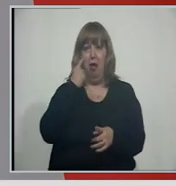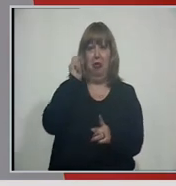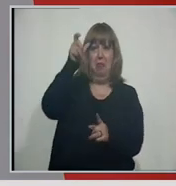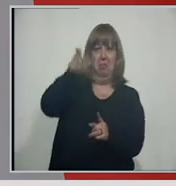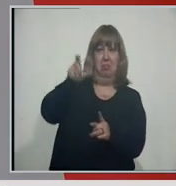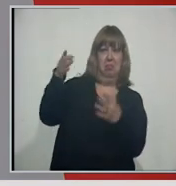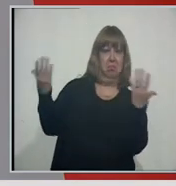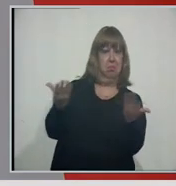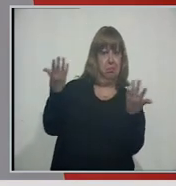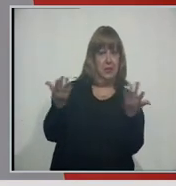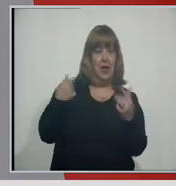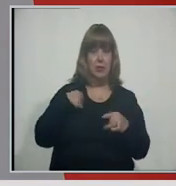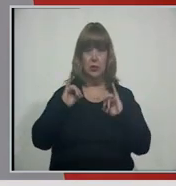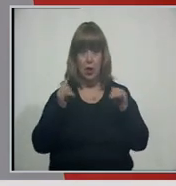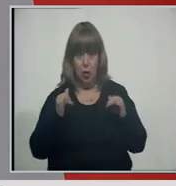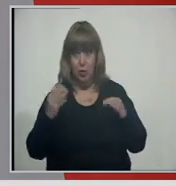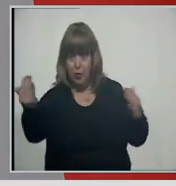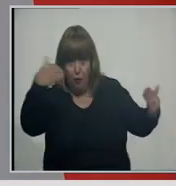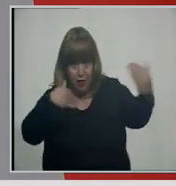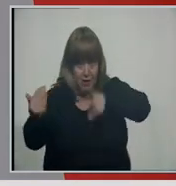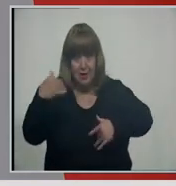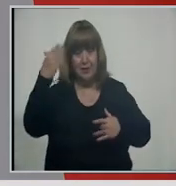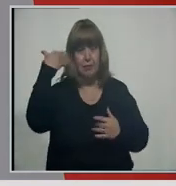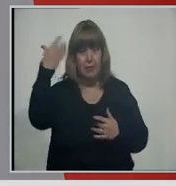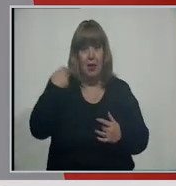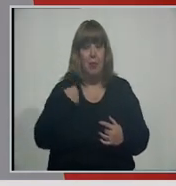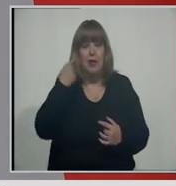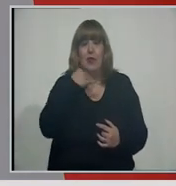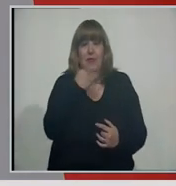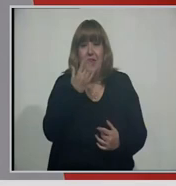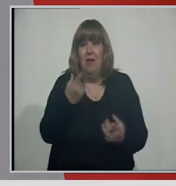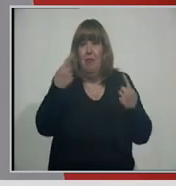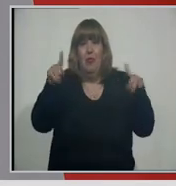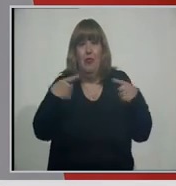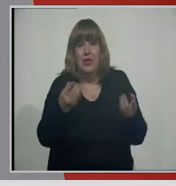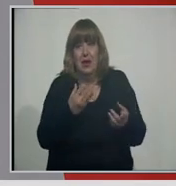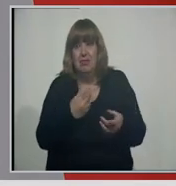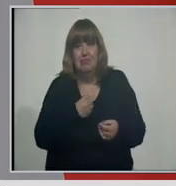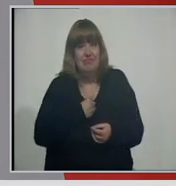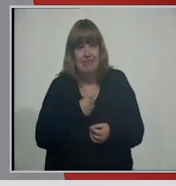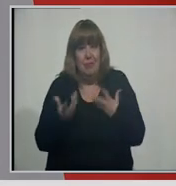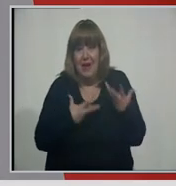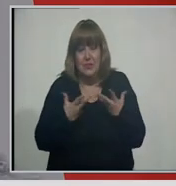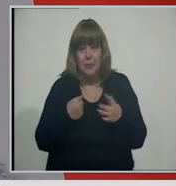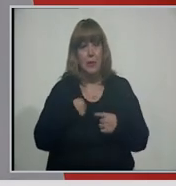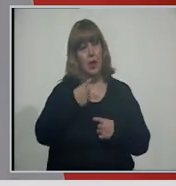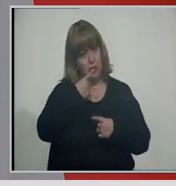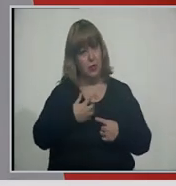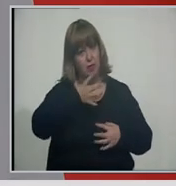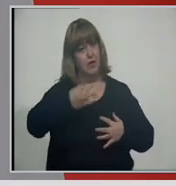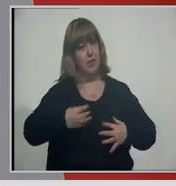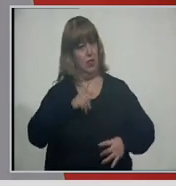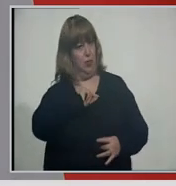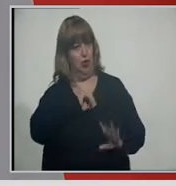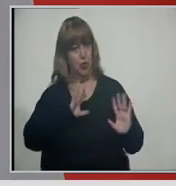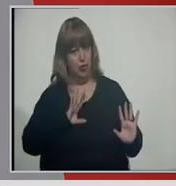somos entonces si los jóvenes no vienen a ver mis seminarios porque no tiene idea del adn del musical claro entendiste es lo digo con cierto dolor